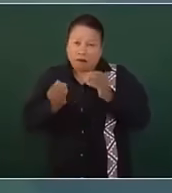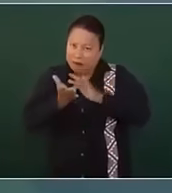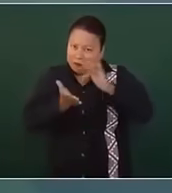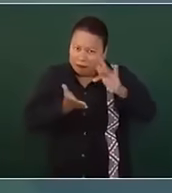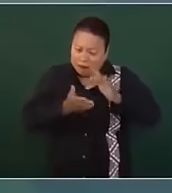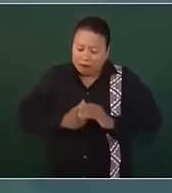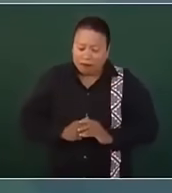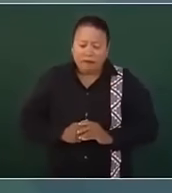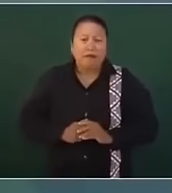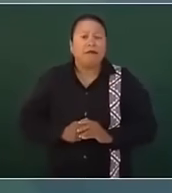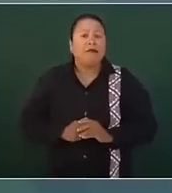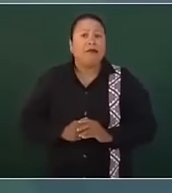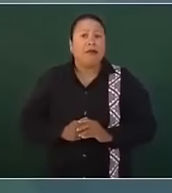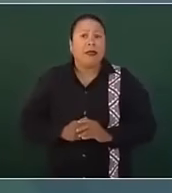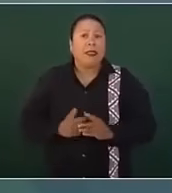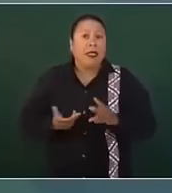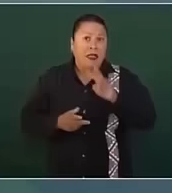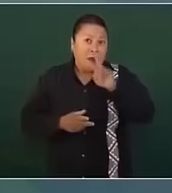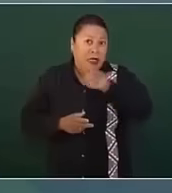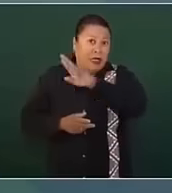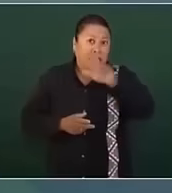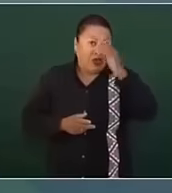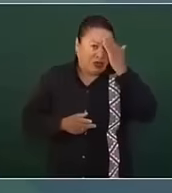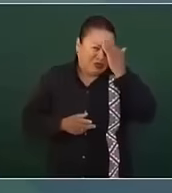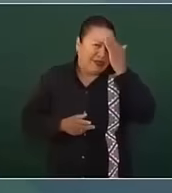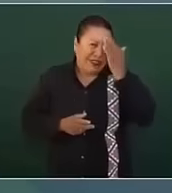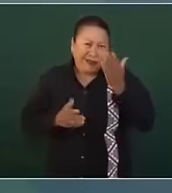la mención, el reconocimiento.